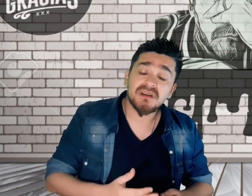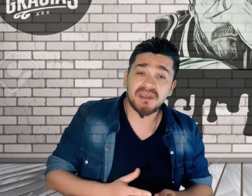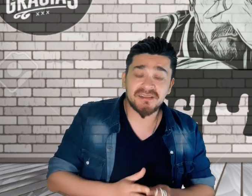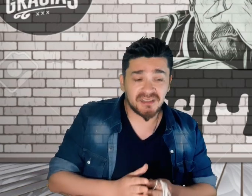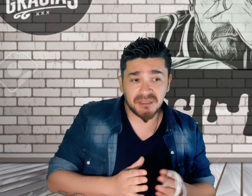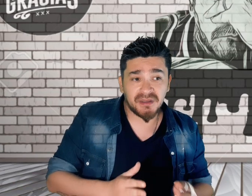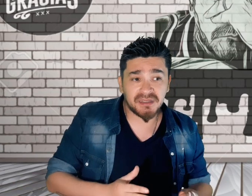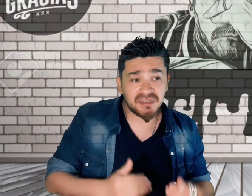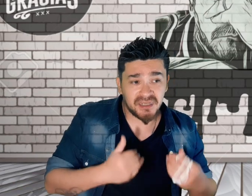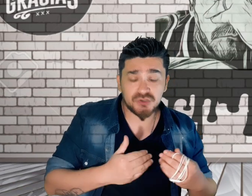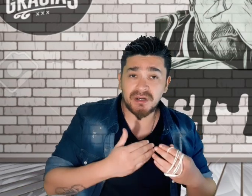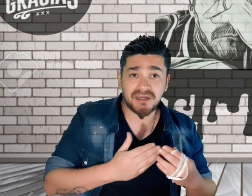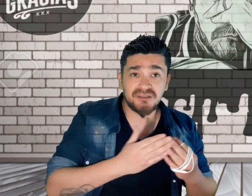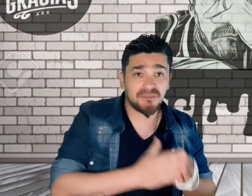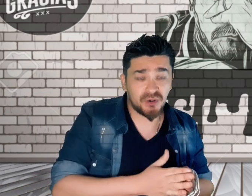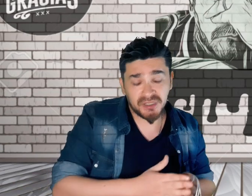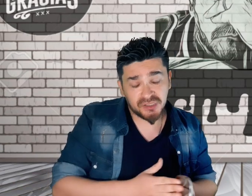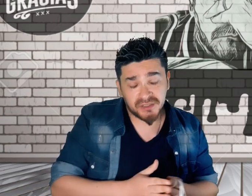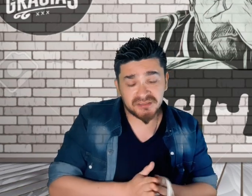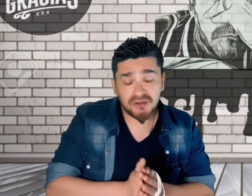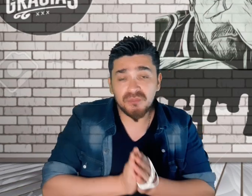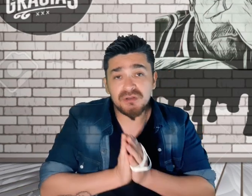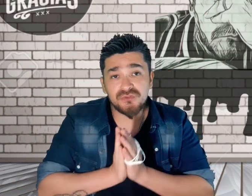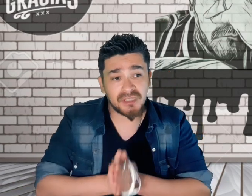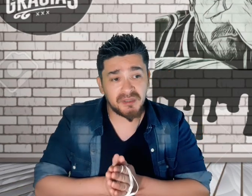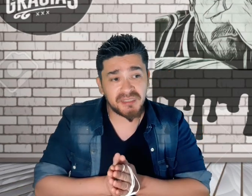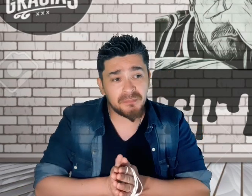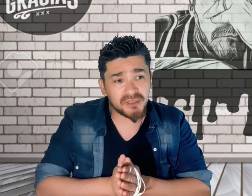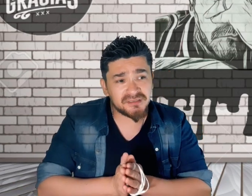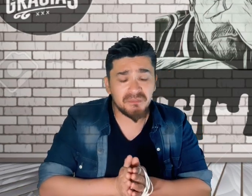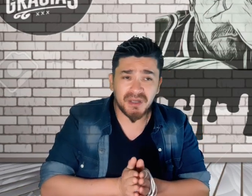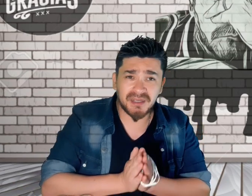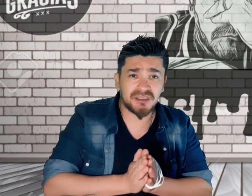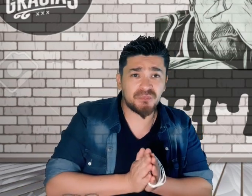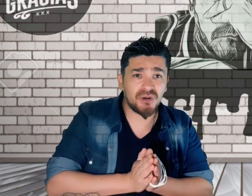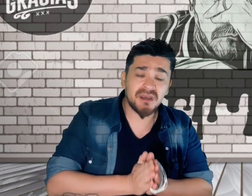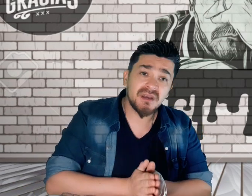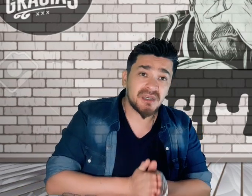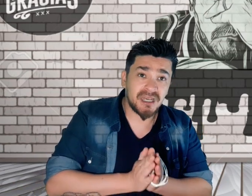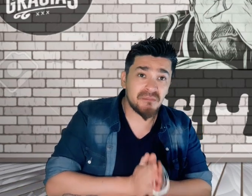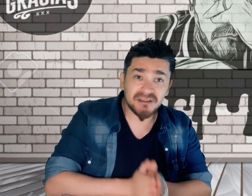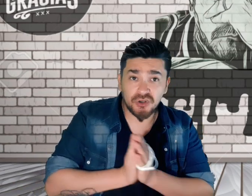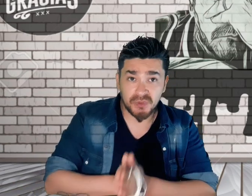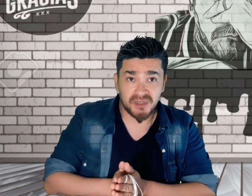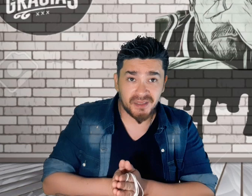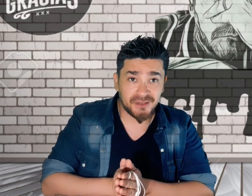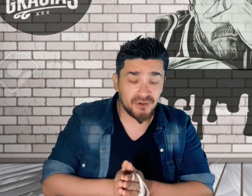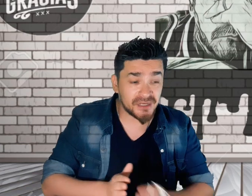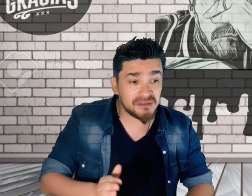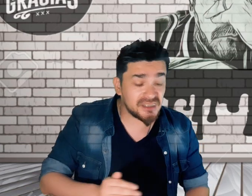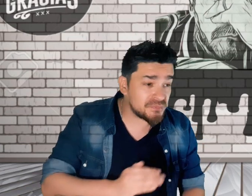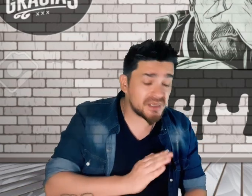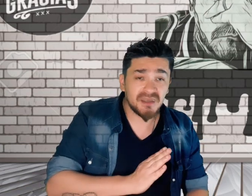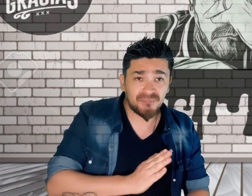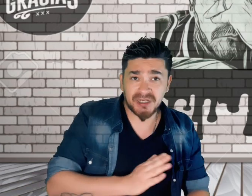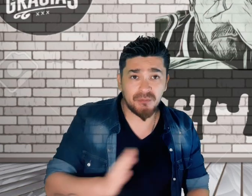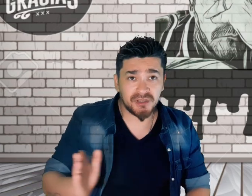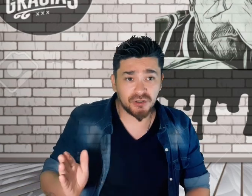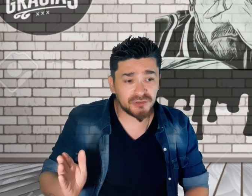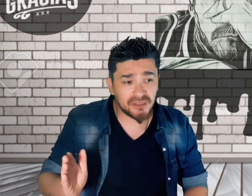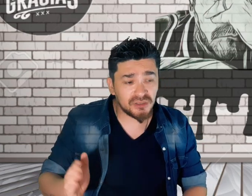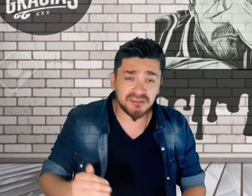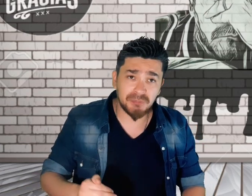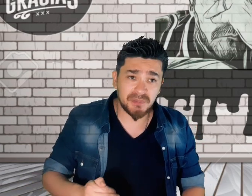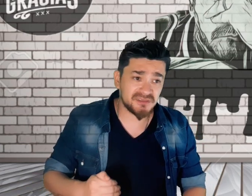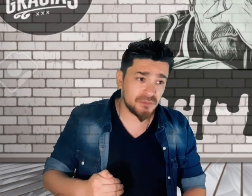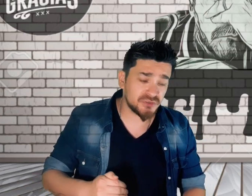admiro, es el tema de que quieren ayudar a la gente pobre. Creo que es algo muy fundamental, porque siempre la gente pobre es la más olvidada, ¿no? La que siempre dejamos